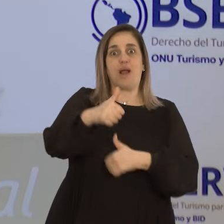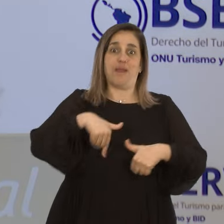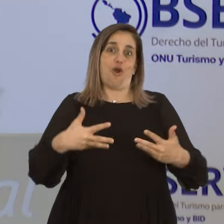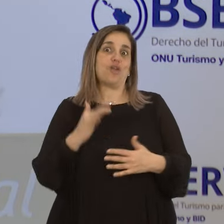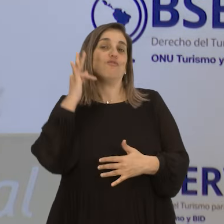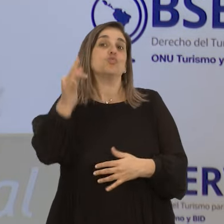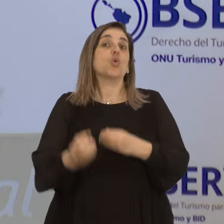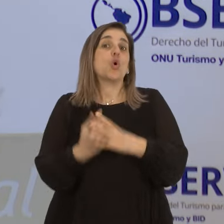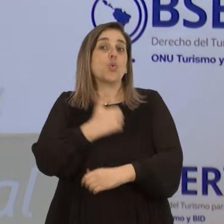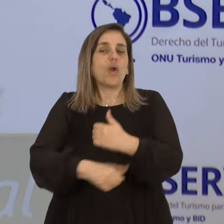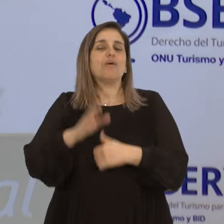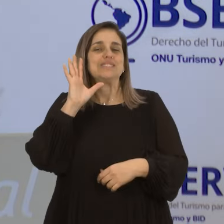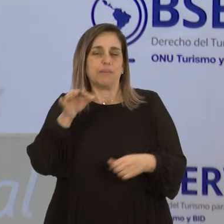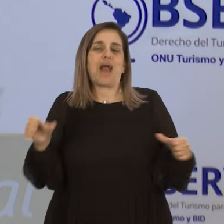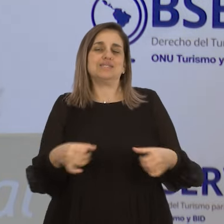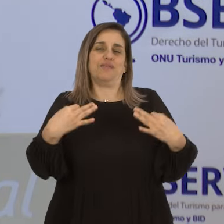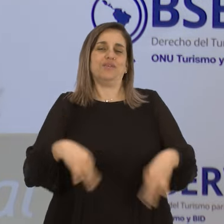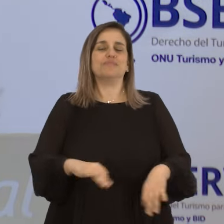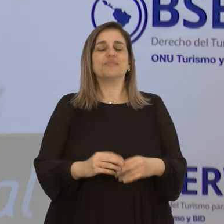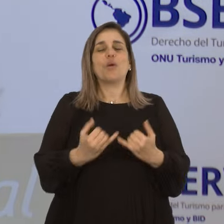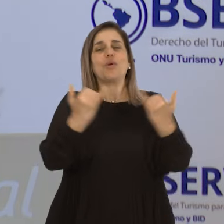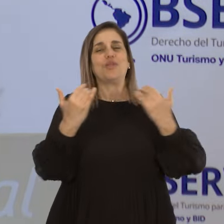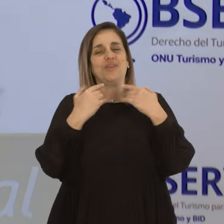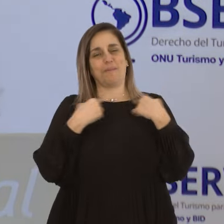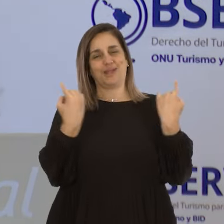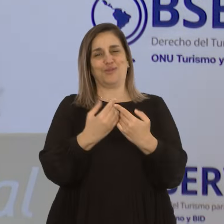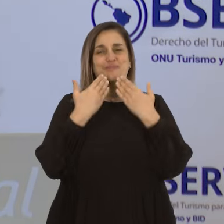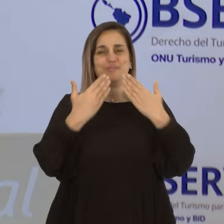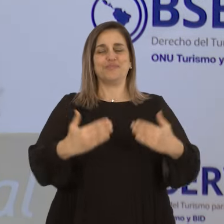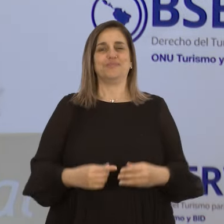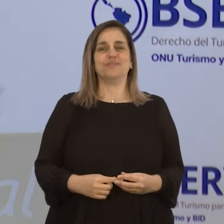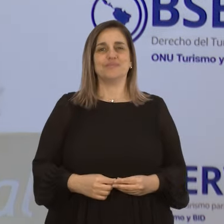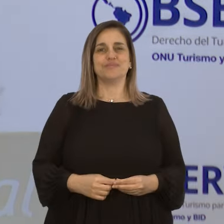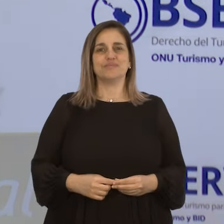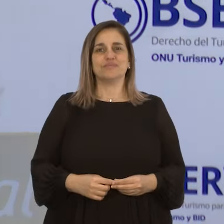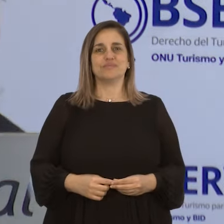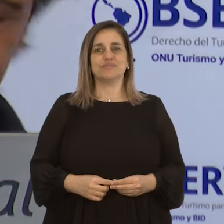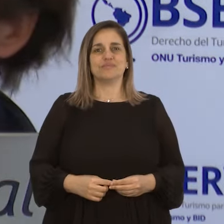gobernantes, los que nos estamos yendo y los que están viniendo, sepan utilizarlo de buena manera. Buenos días para todos.